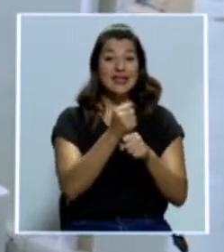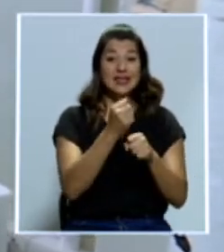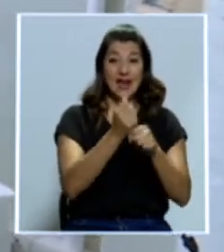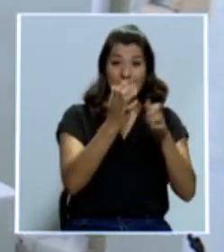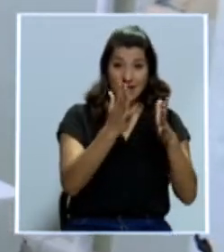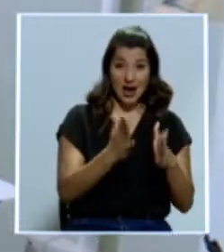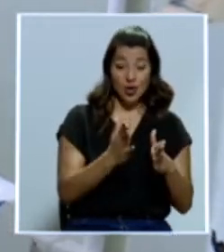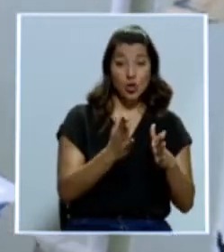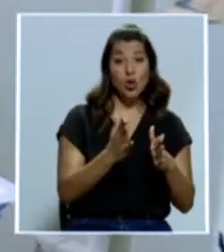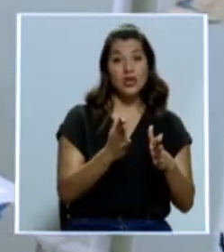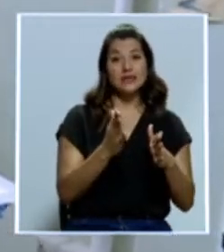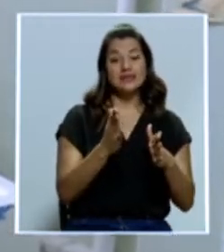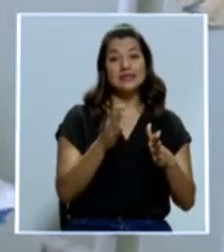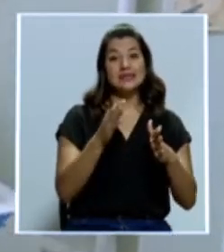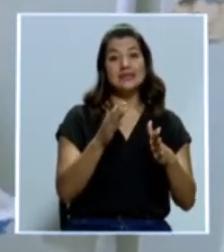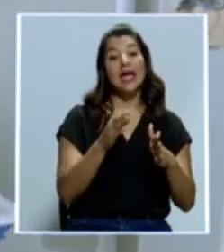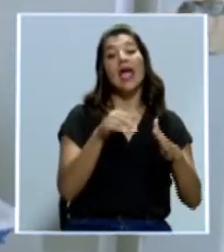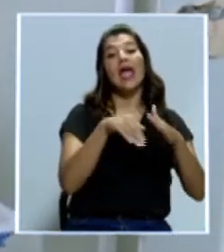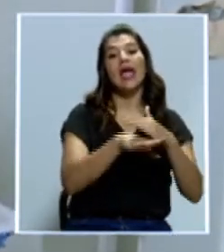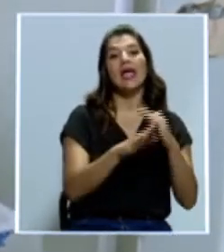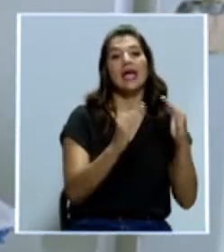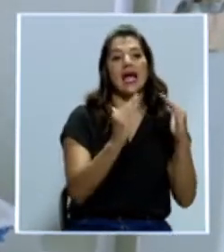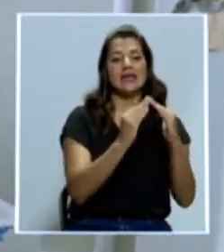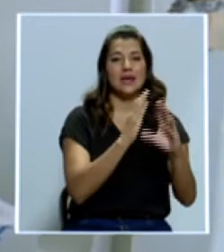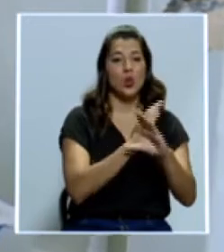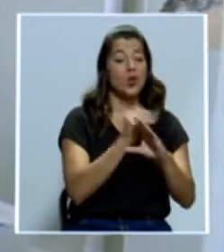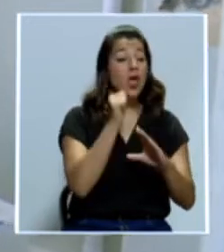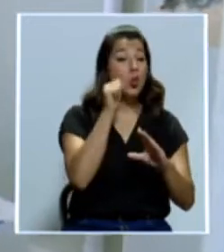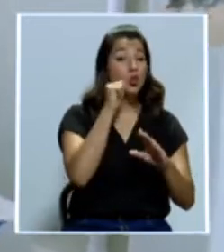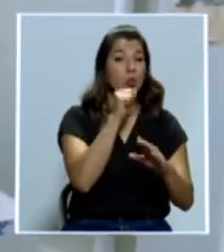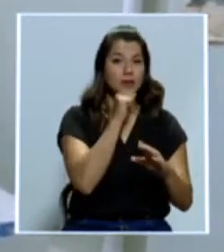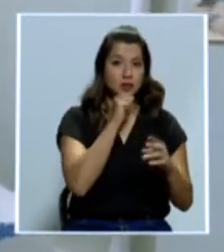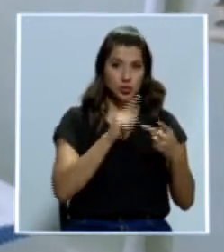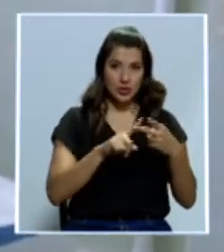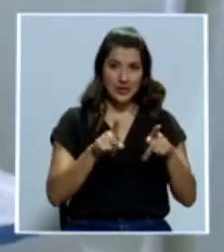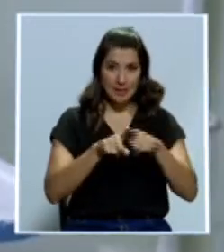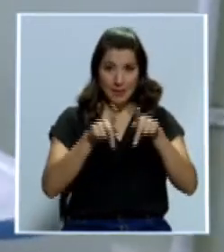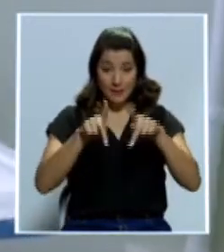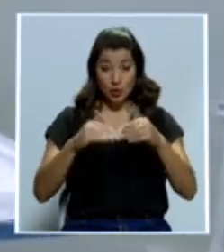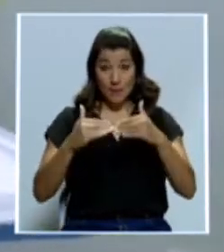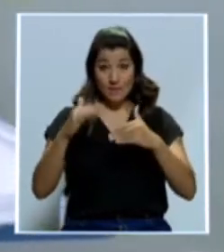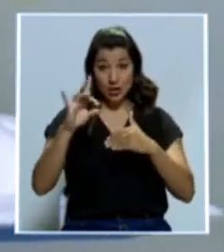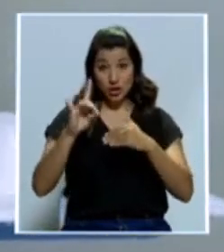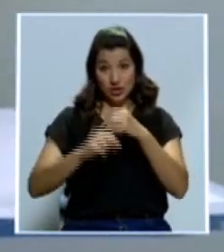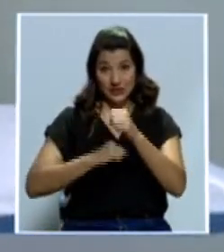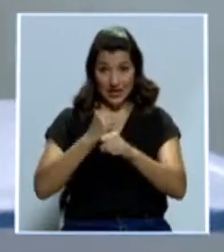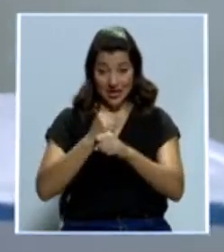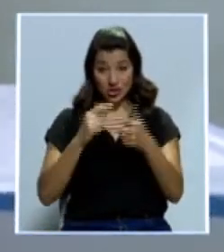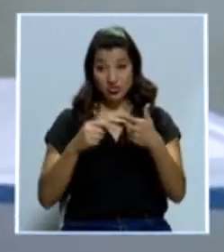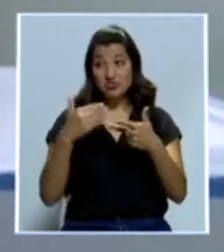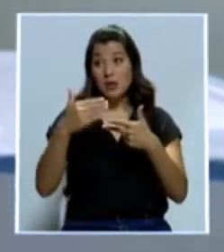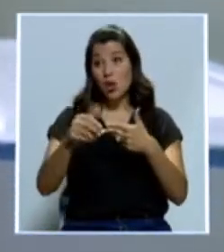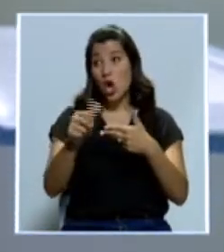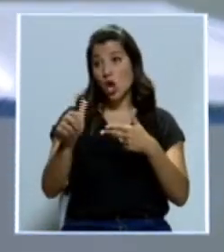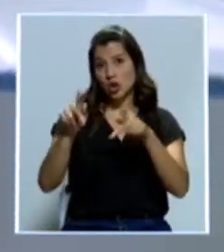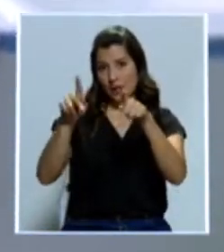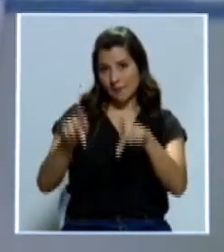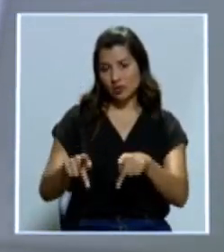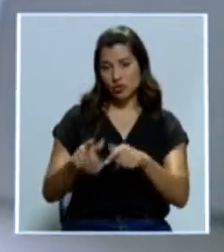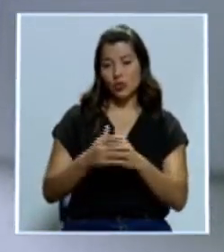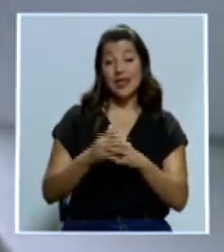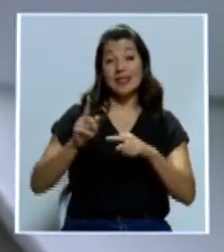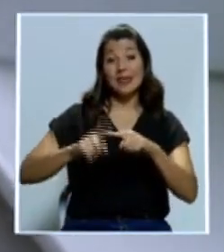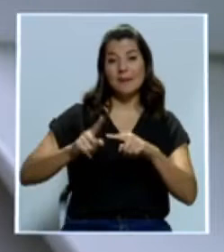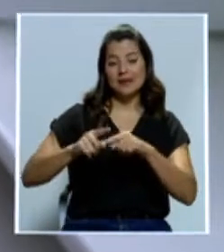de las residencias de ancianos, seguidos por el personal sanitario y los mayores de 80 años, después el resto de la población por orden decreciente de